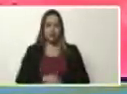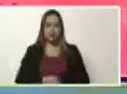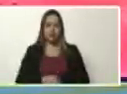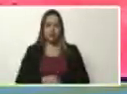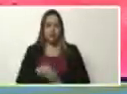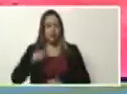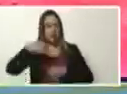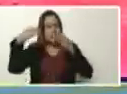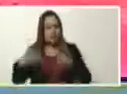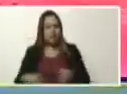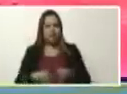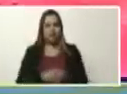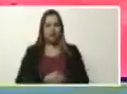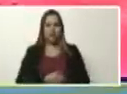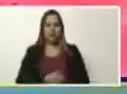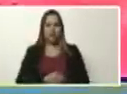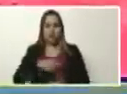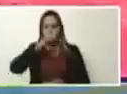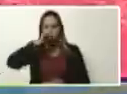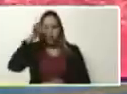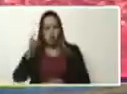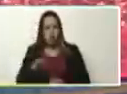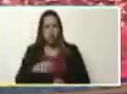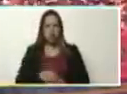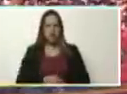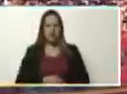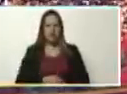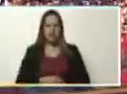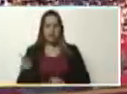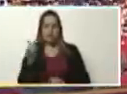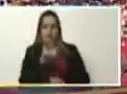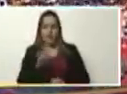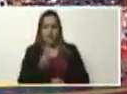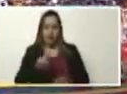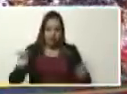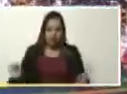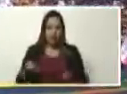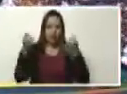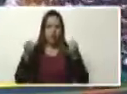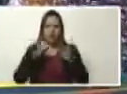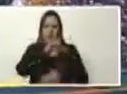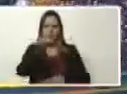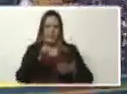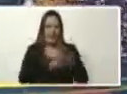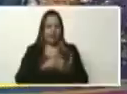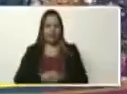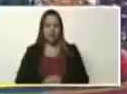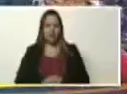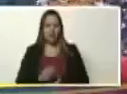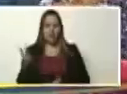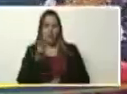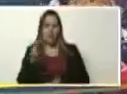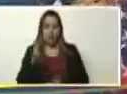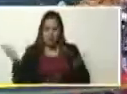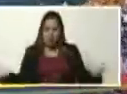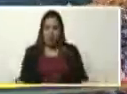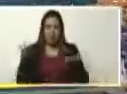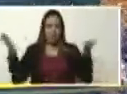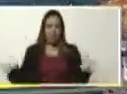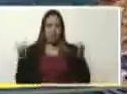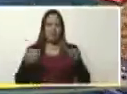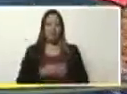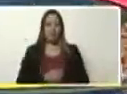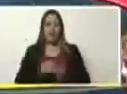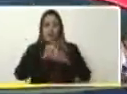los aseguro, se los juro, que Venezuela se recuperará plenamente. Venezuela saldrá adelante